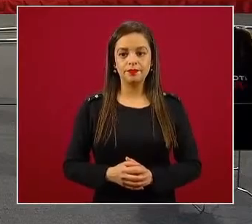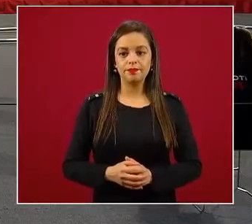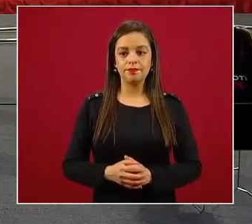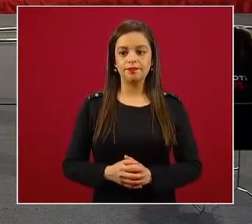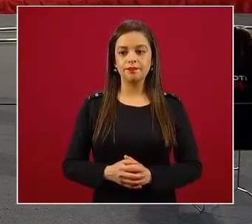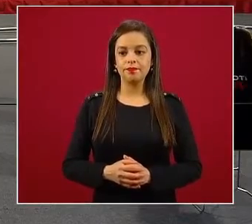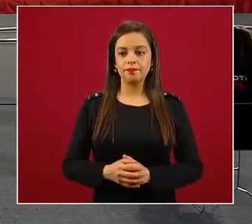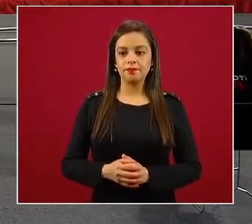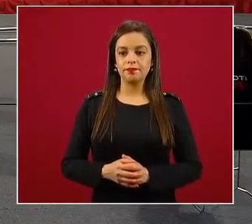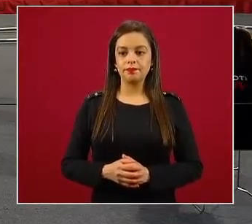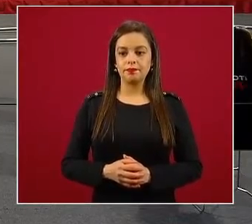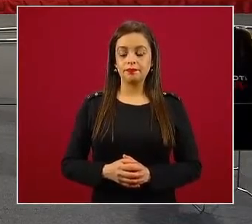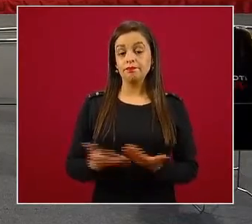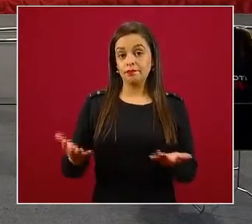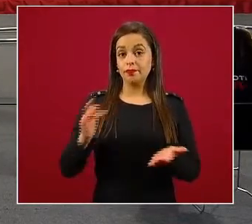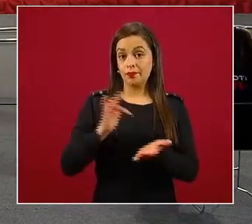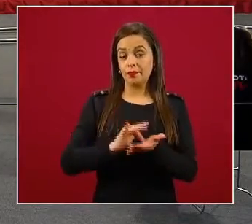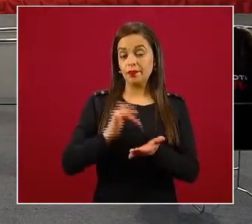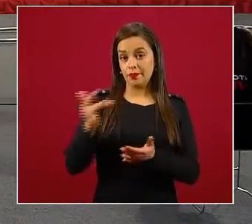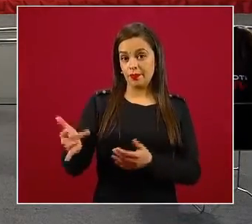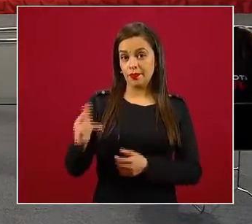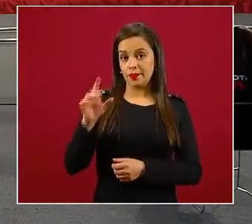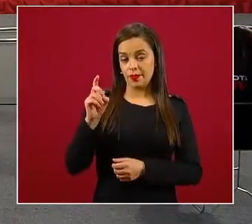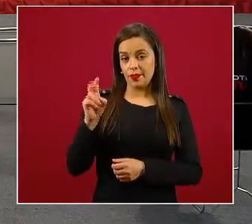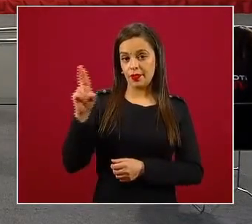Gracias, estimado doctor Cortés.